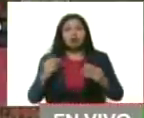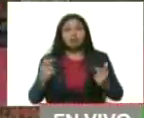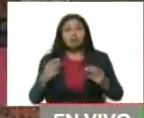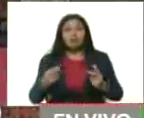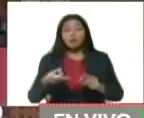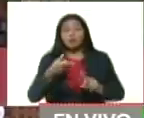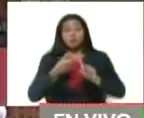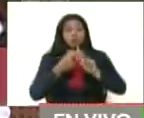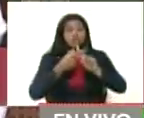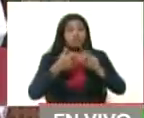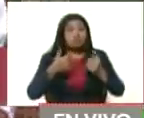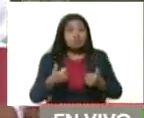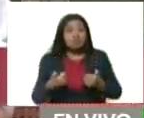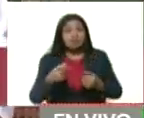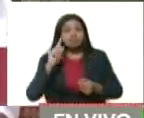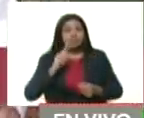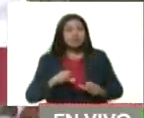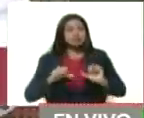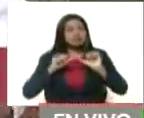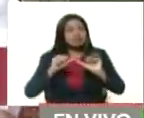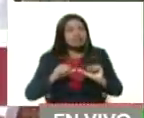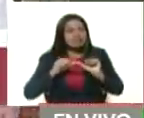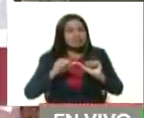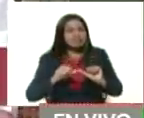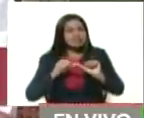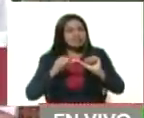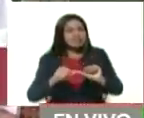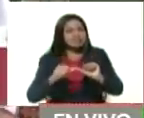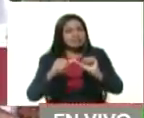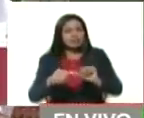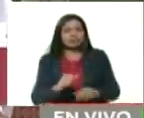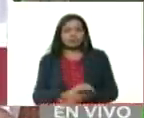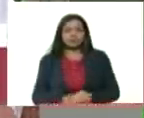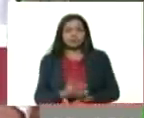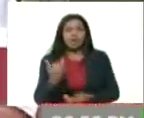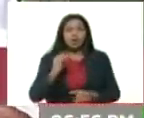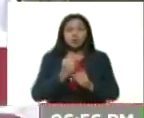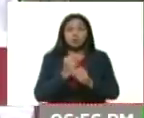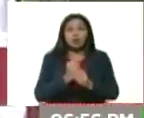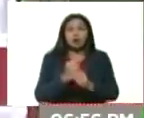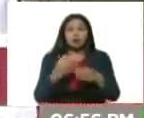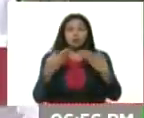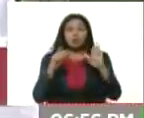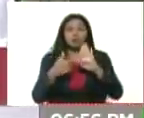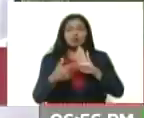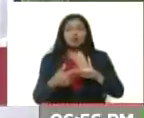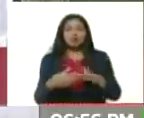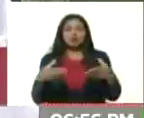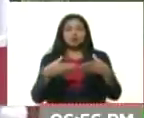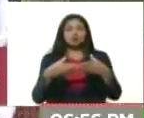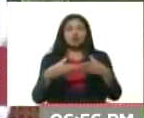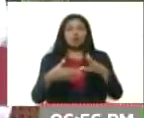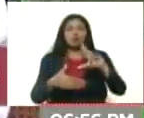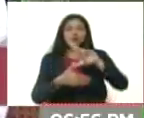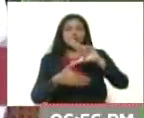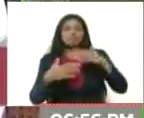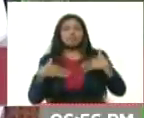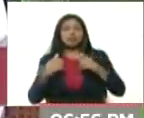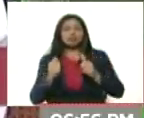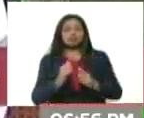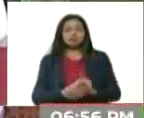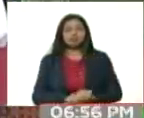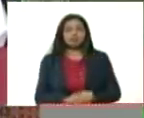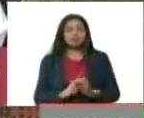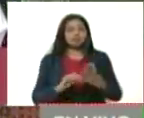efectivas, sino que se deben mantener. Hay un trabajo que acaba de publicar la Organización Panamericana de la Salud